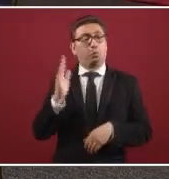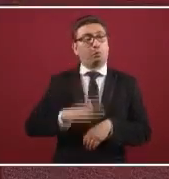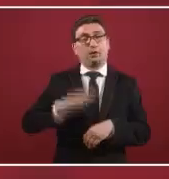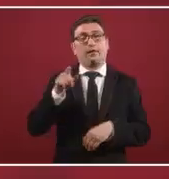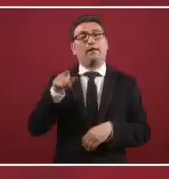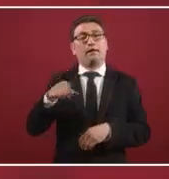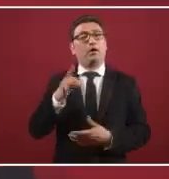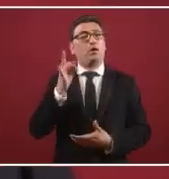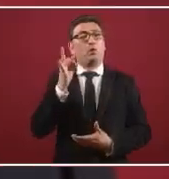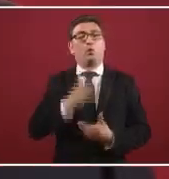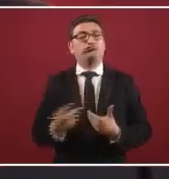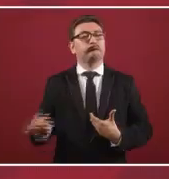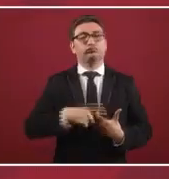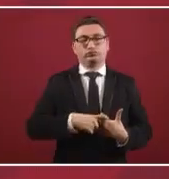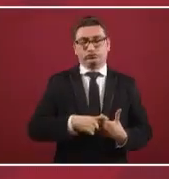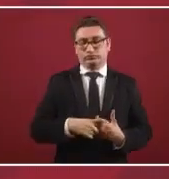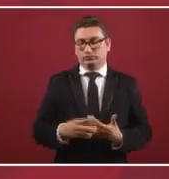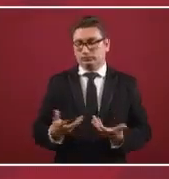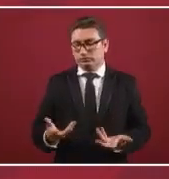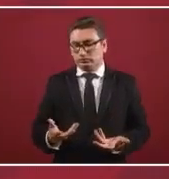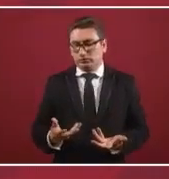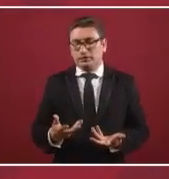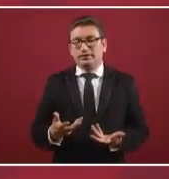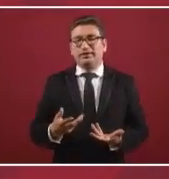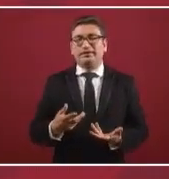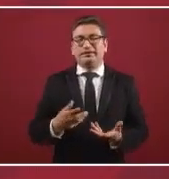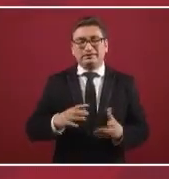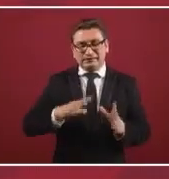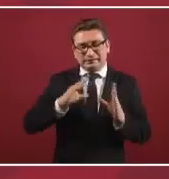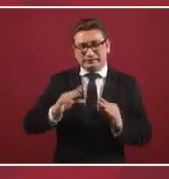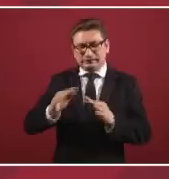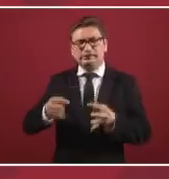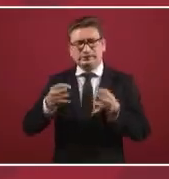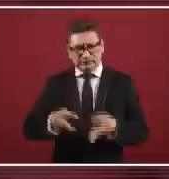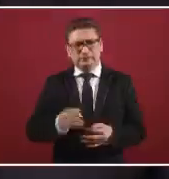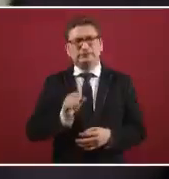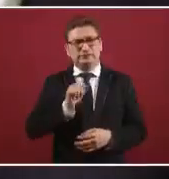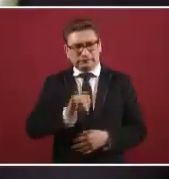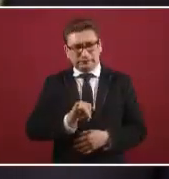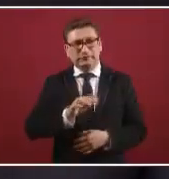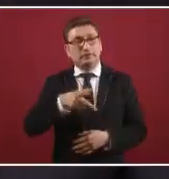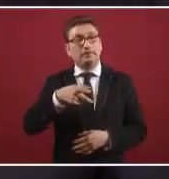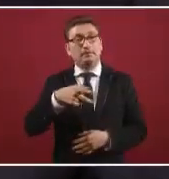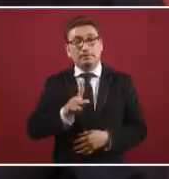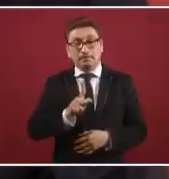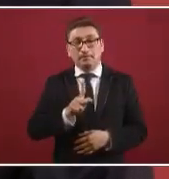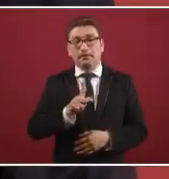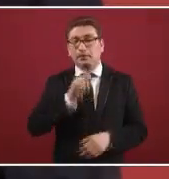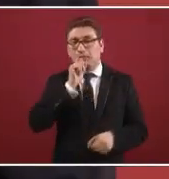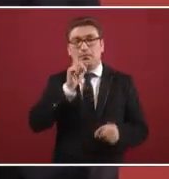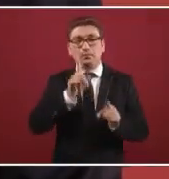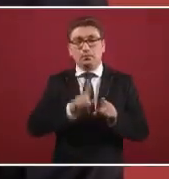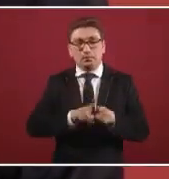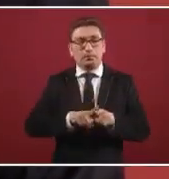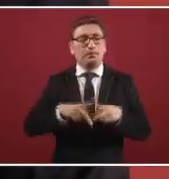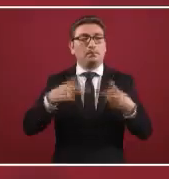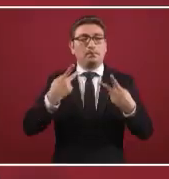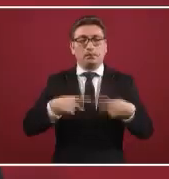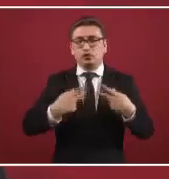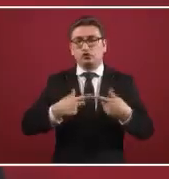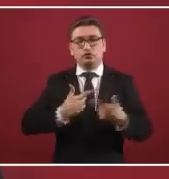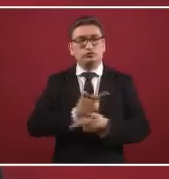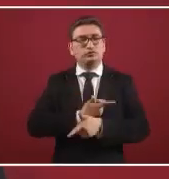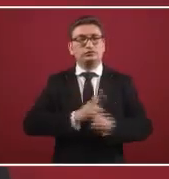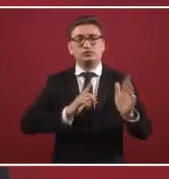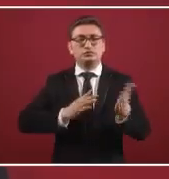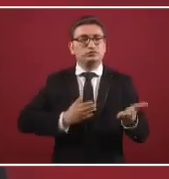No, nosotros tenemos que cuidar calidad de la enseñanza, desde luego, pero también cobertura, acceso